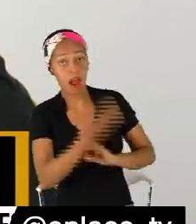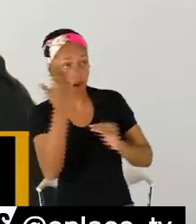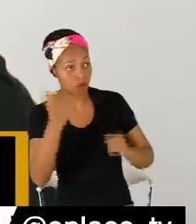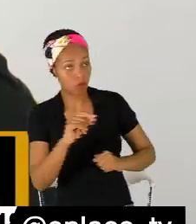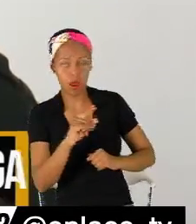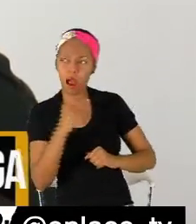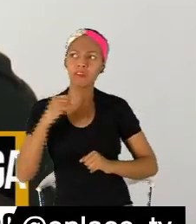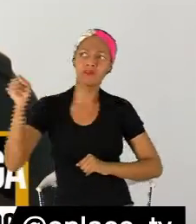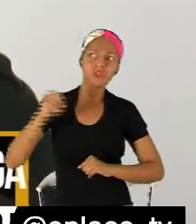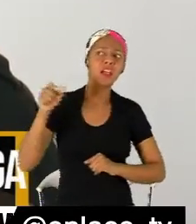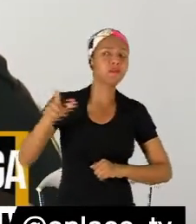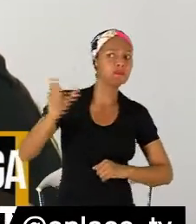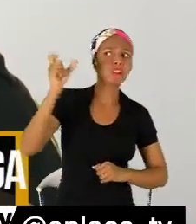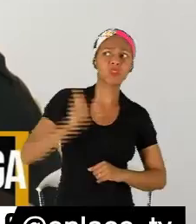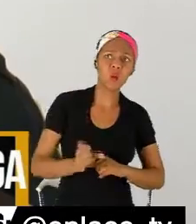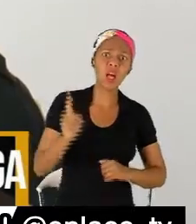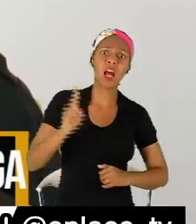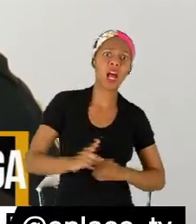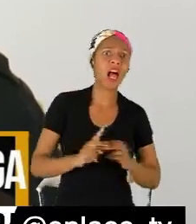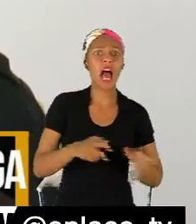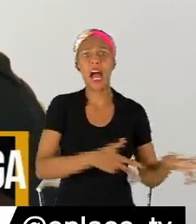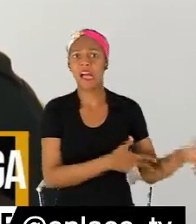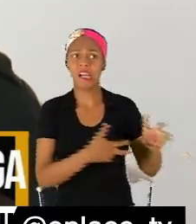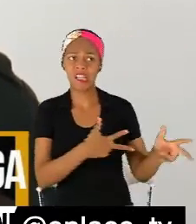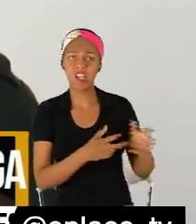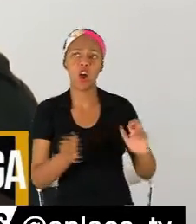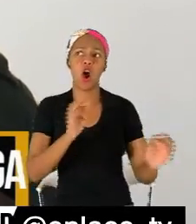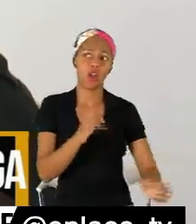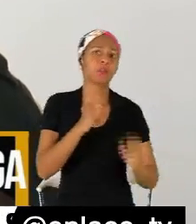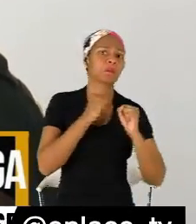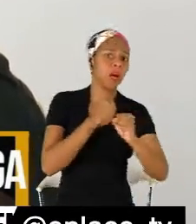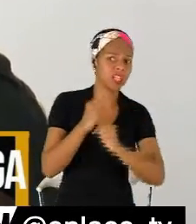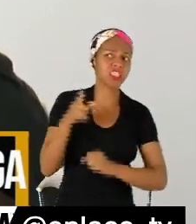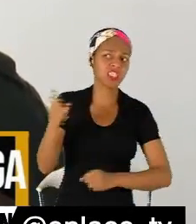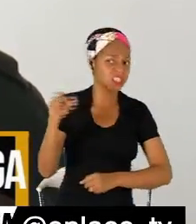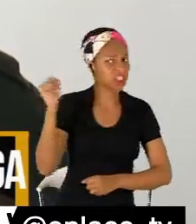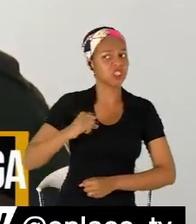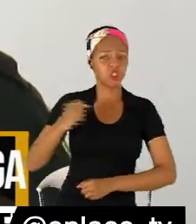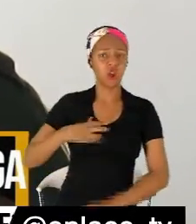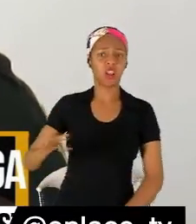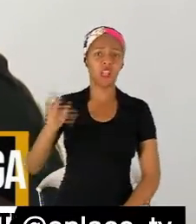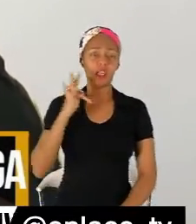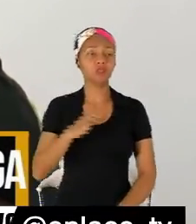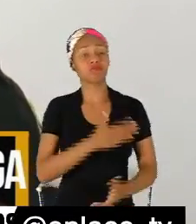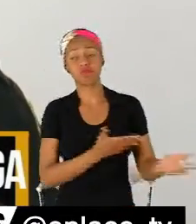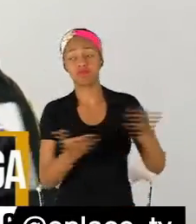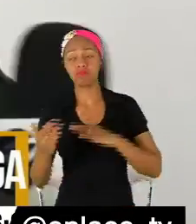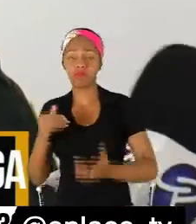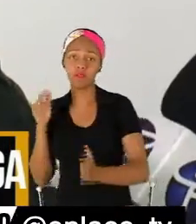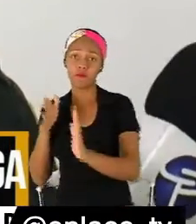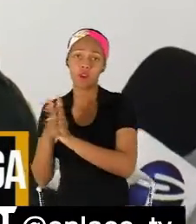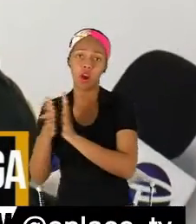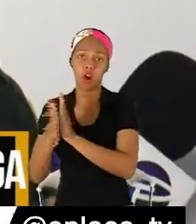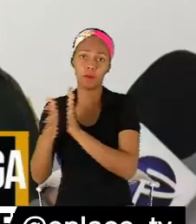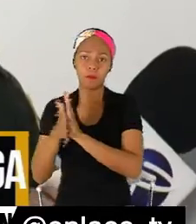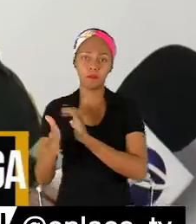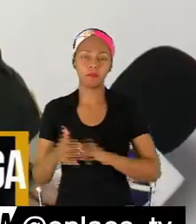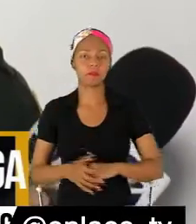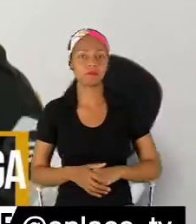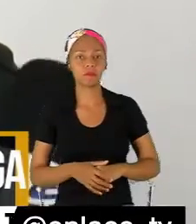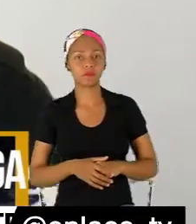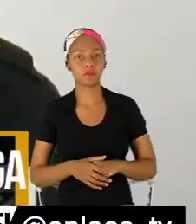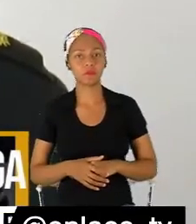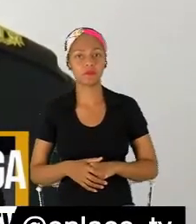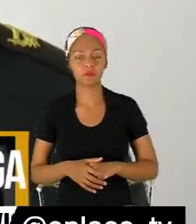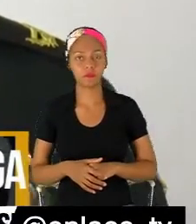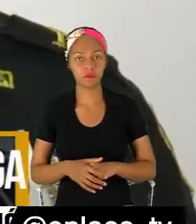y poder esclarecer los homicidios que fueron perpetrados en el departamento como tal. Información que se genera a esta